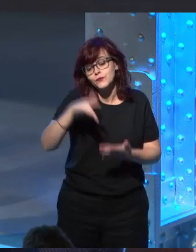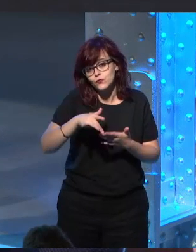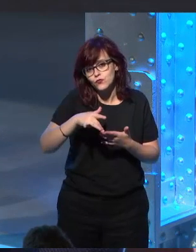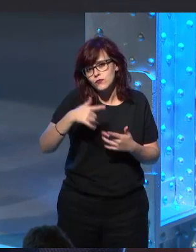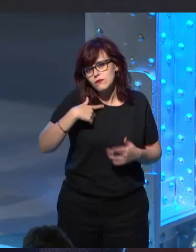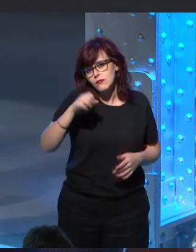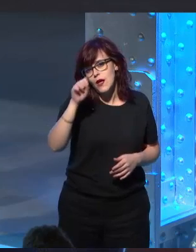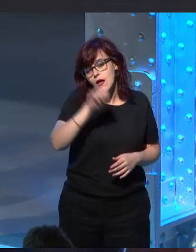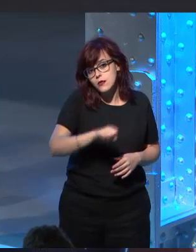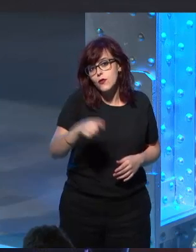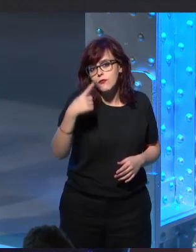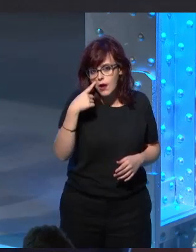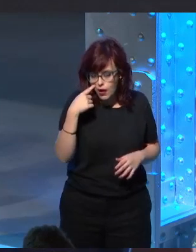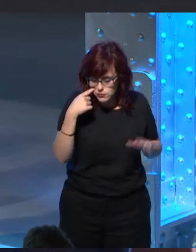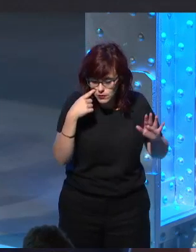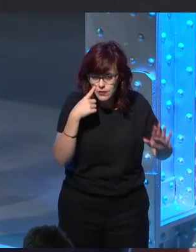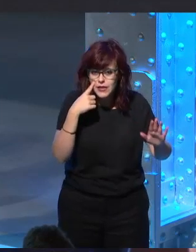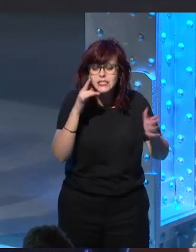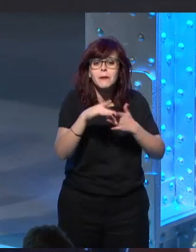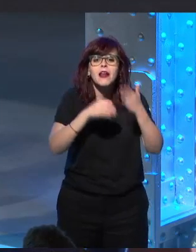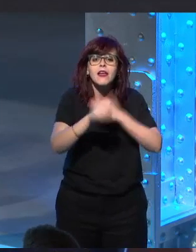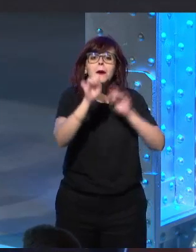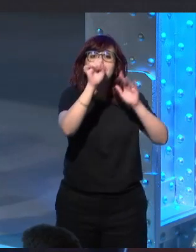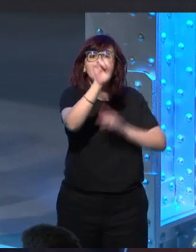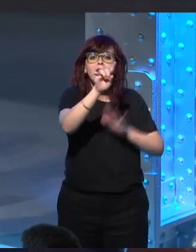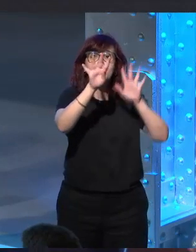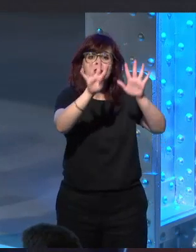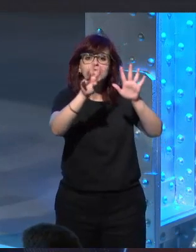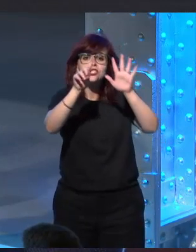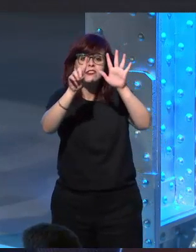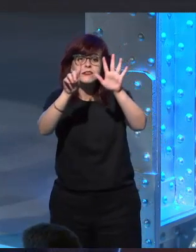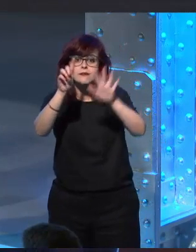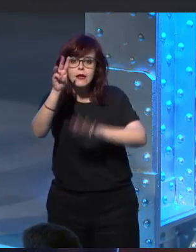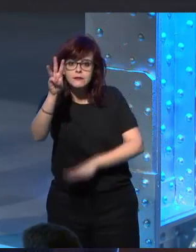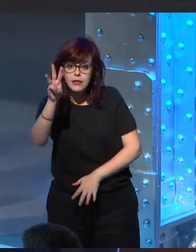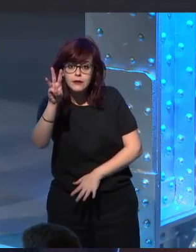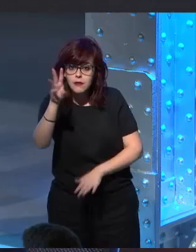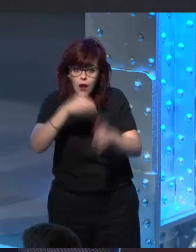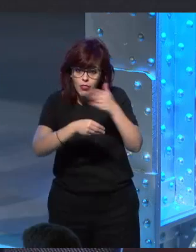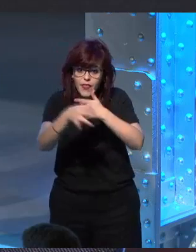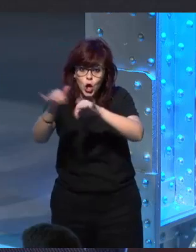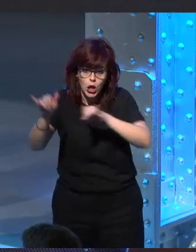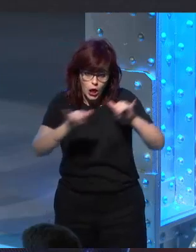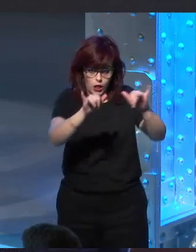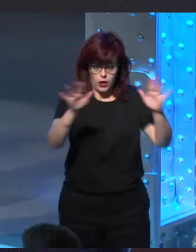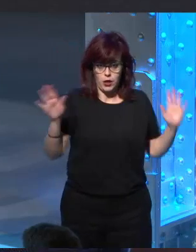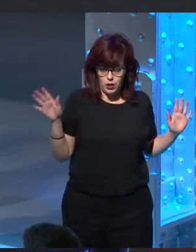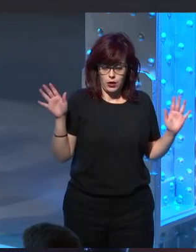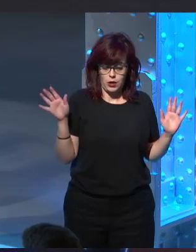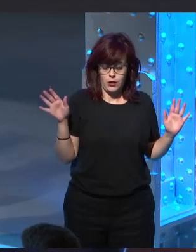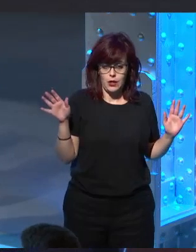Cuando esto el año, fijaros, el año 60, ¿quién había nacido aquí el año 63? Nadie. Bueno, no, que nadie, no digáis que alguien,